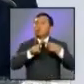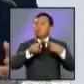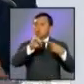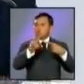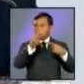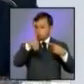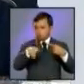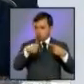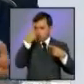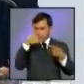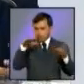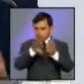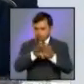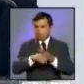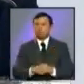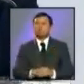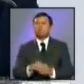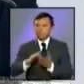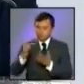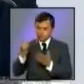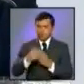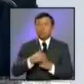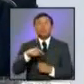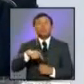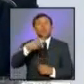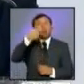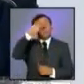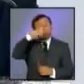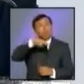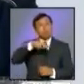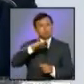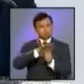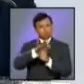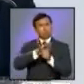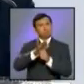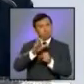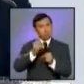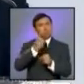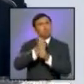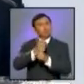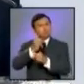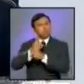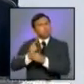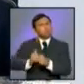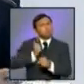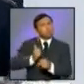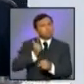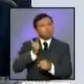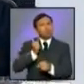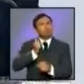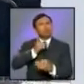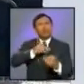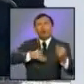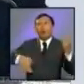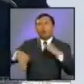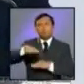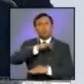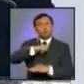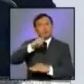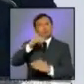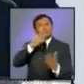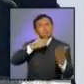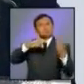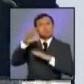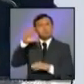mexicano y yo no sé por qué no lo dijo yo lo esperaba Honestamente lo esperaba no entiendo entonces la